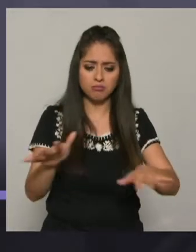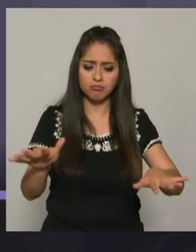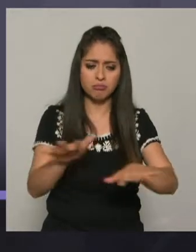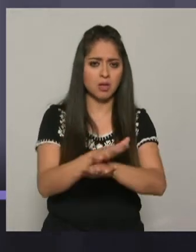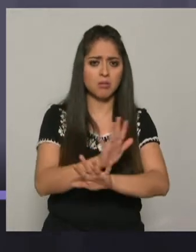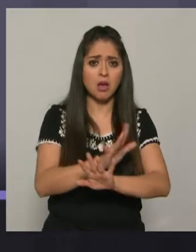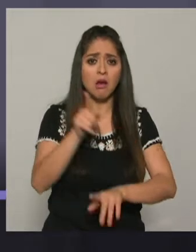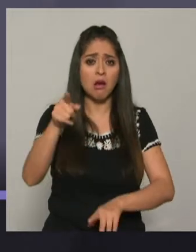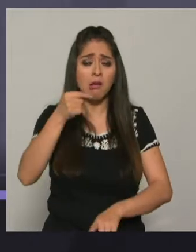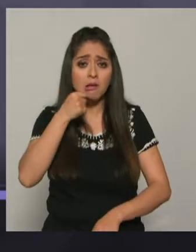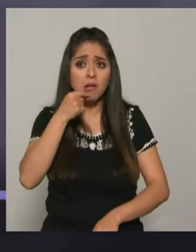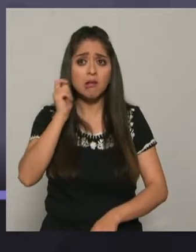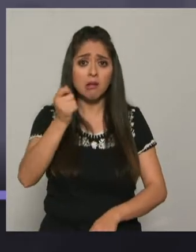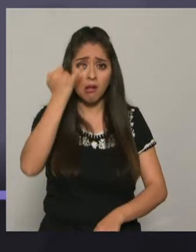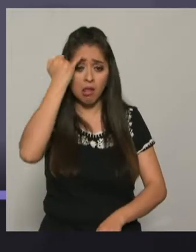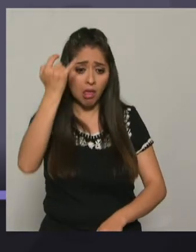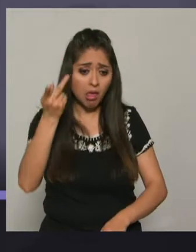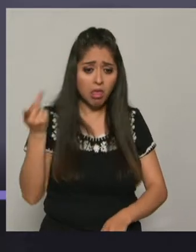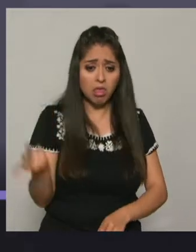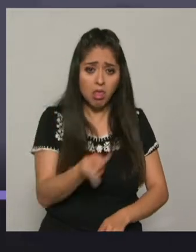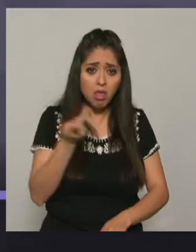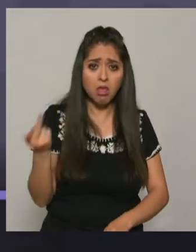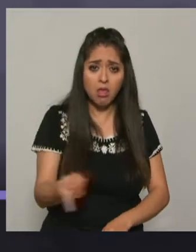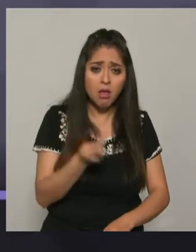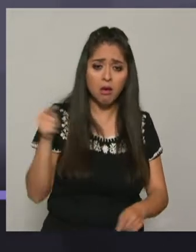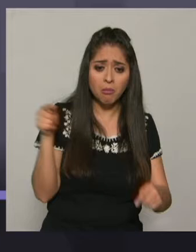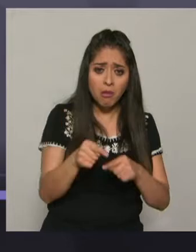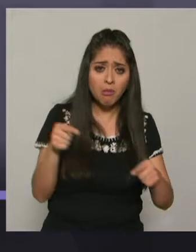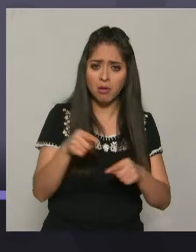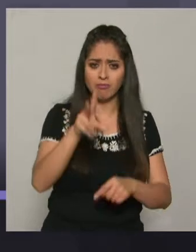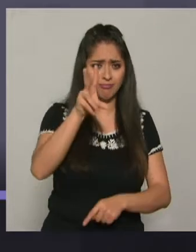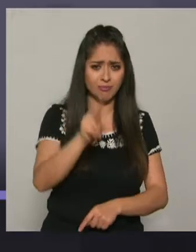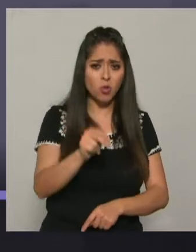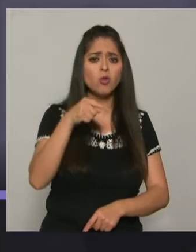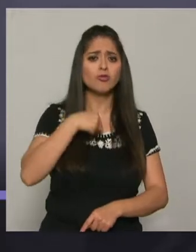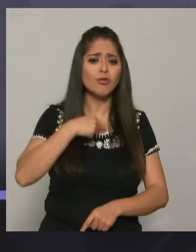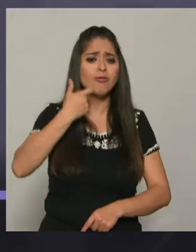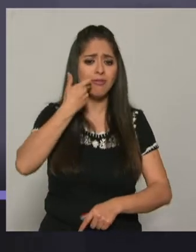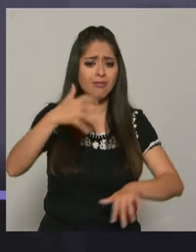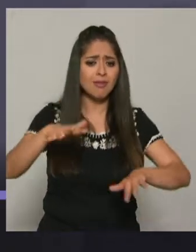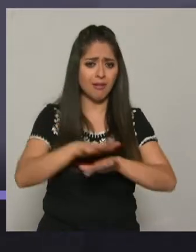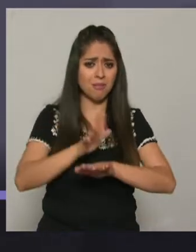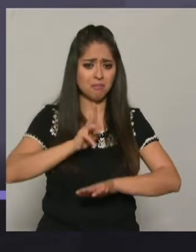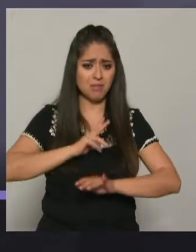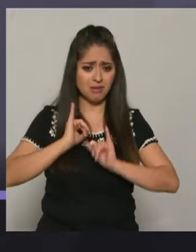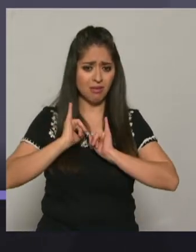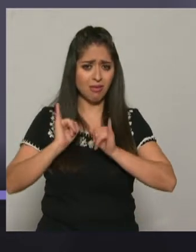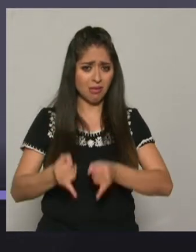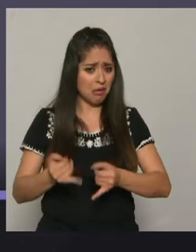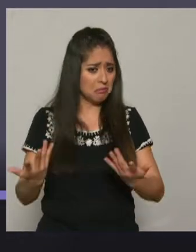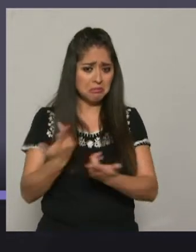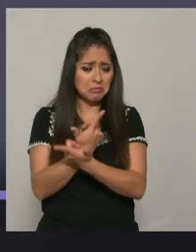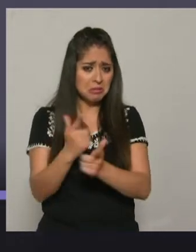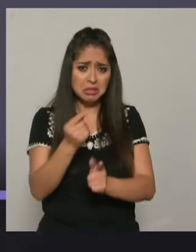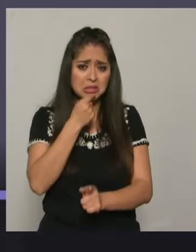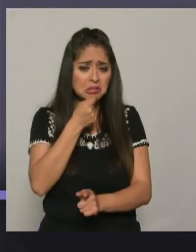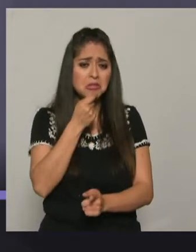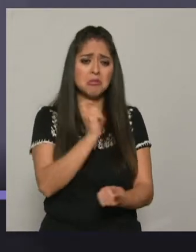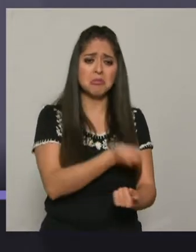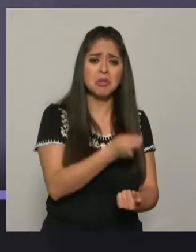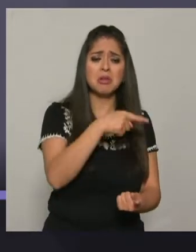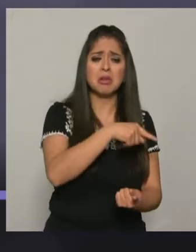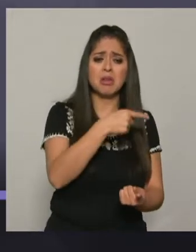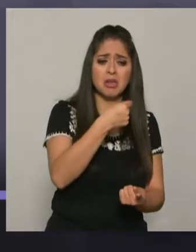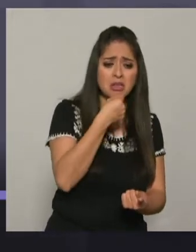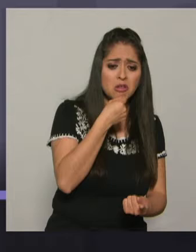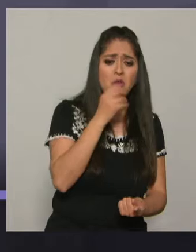los niños no sean patologizados, que sea un procedimiento mucho más sencillo, como el que cualquier pequeñito, pequeñita, cisgénero o niño o